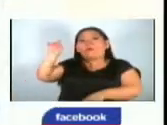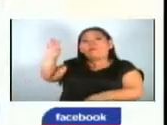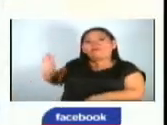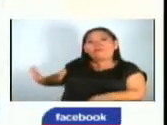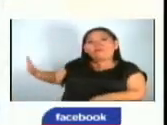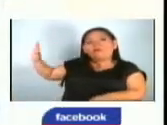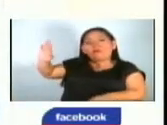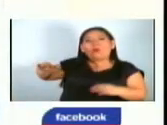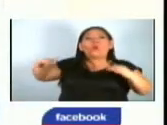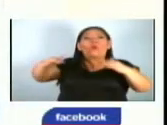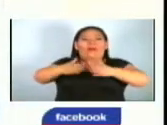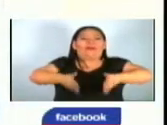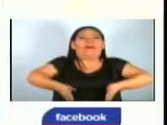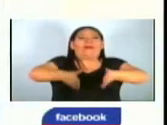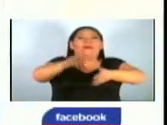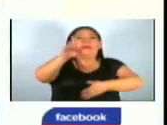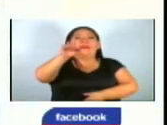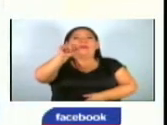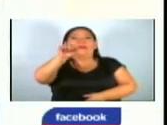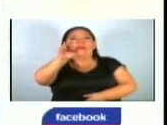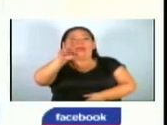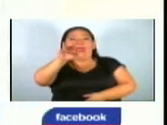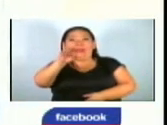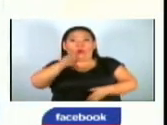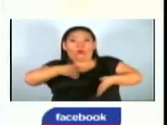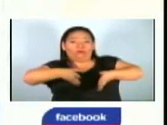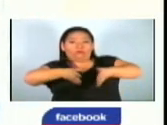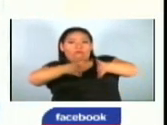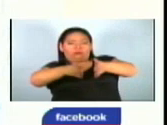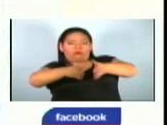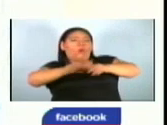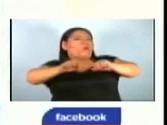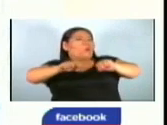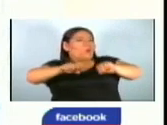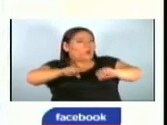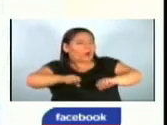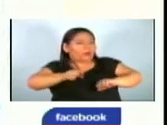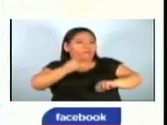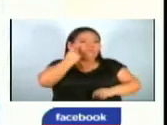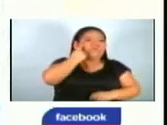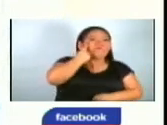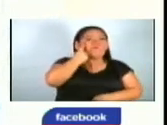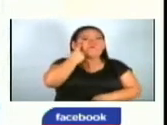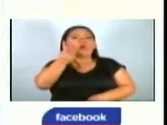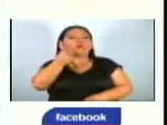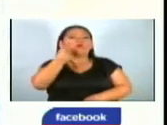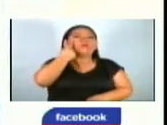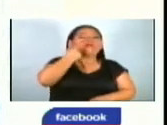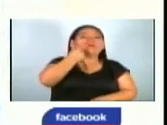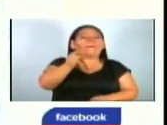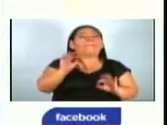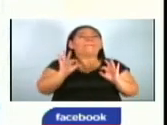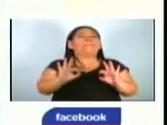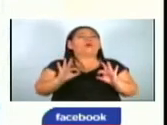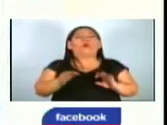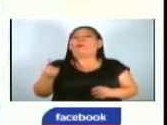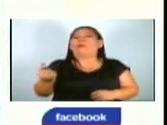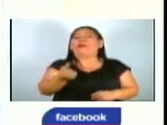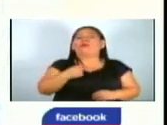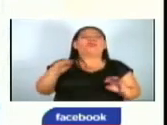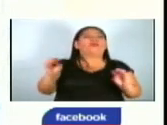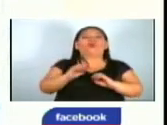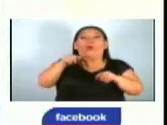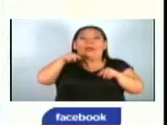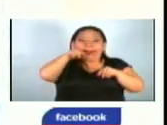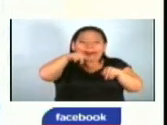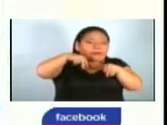Asimismo la calle Rubén Darío va a tener un ingreso controlado, es preferible que las personas eviten